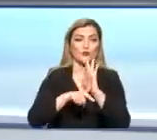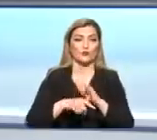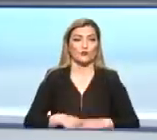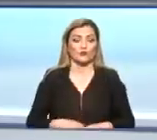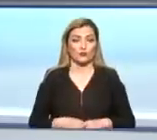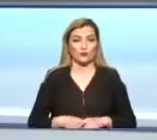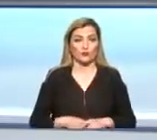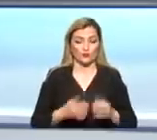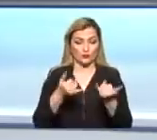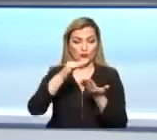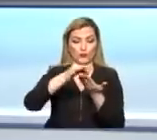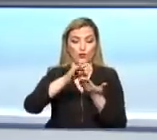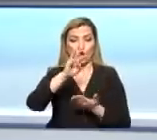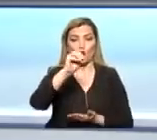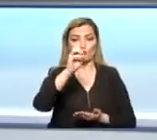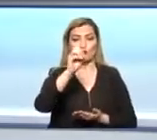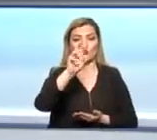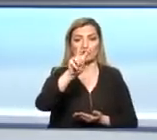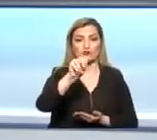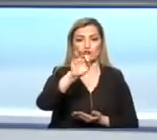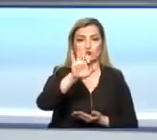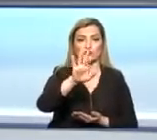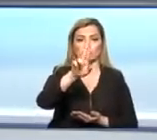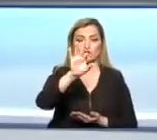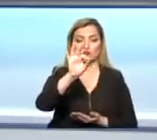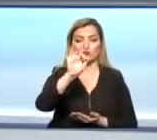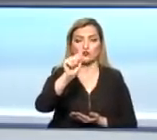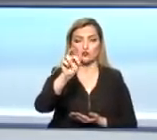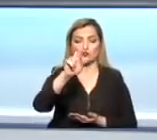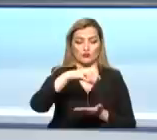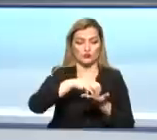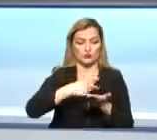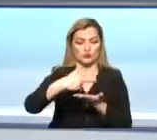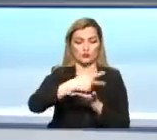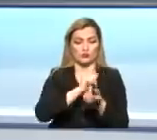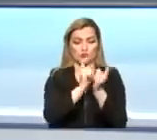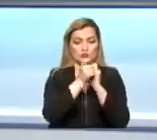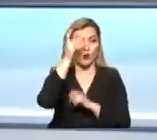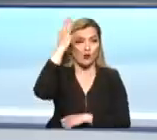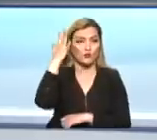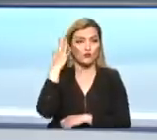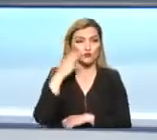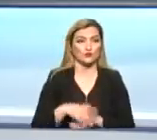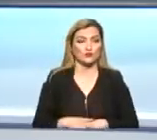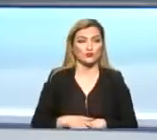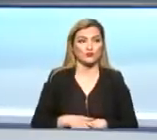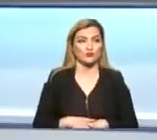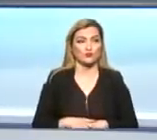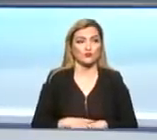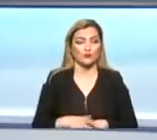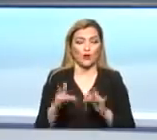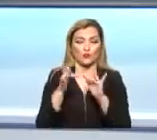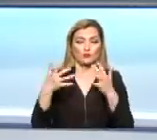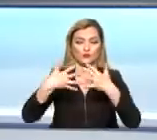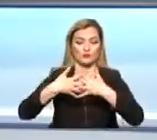8:04 a.m. y desde hoy el cantón Montúfar en la provincia del Carchi cambia a semáforo amarillo. Jairo Jácome se encuentra en San Gabriel, con quien